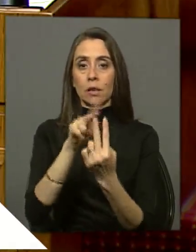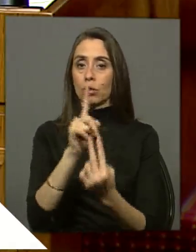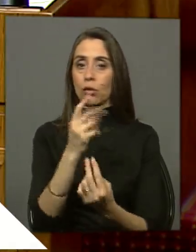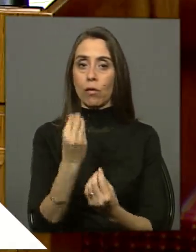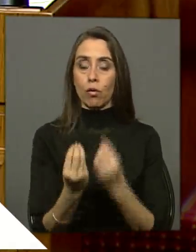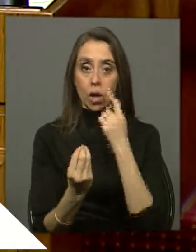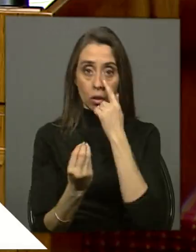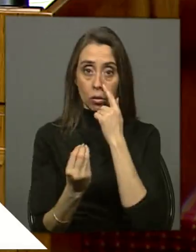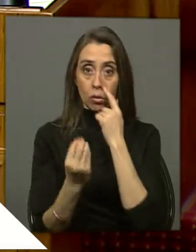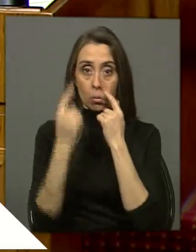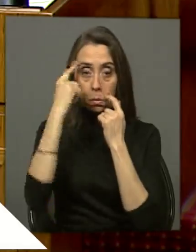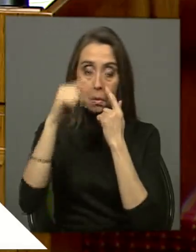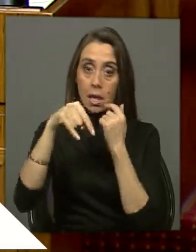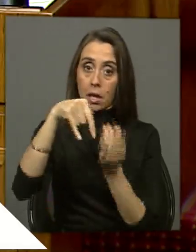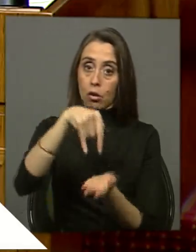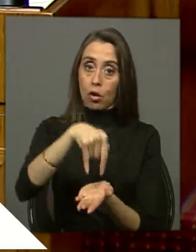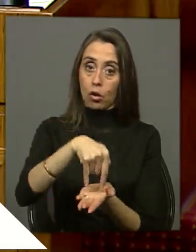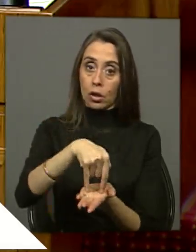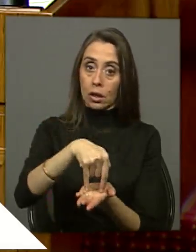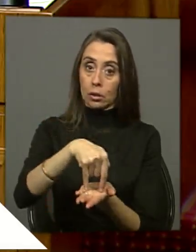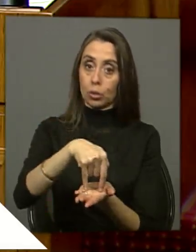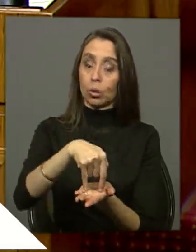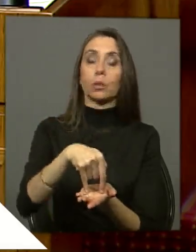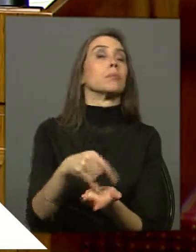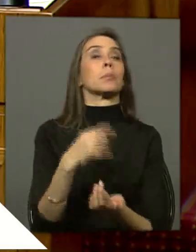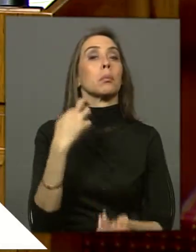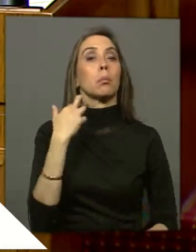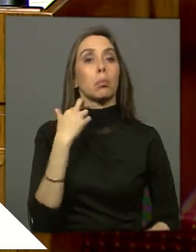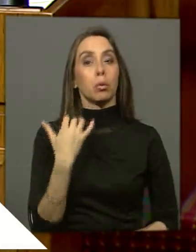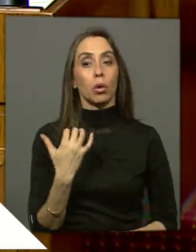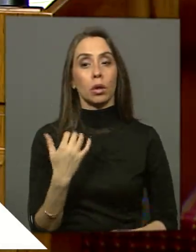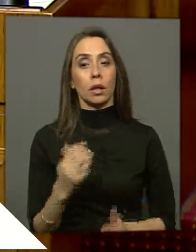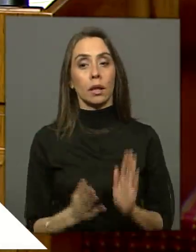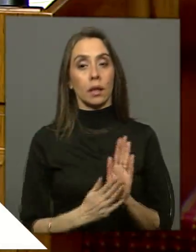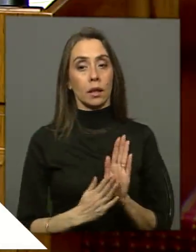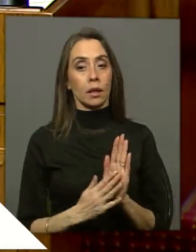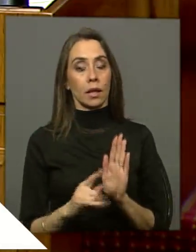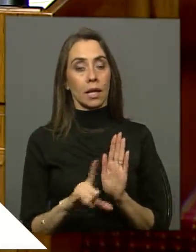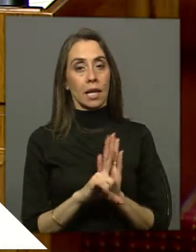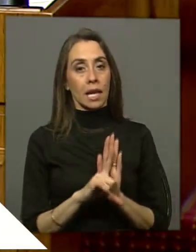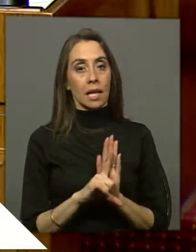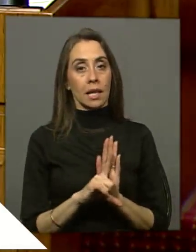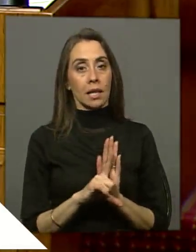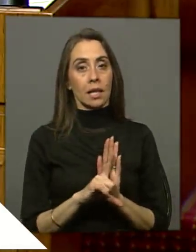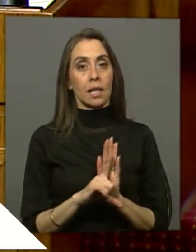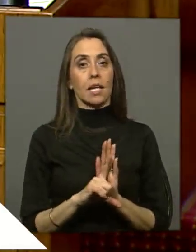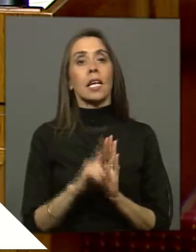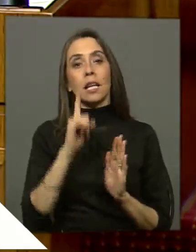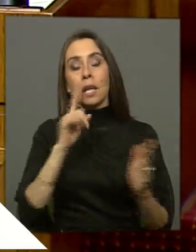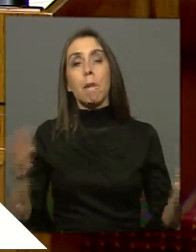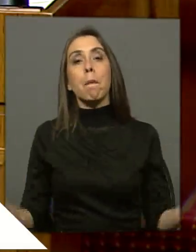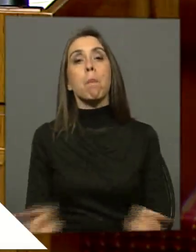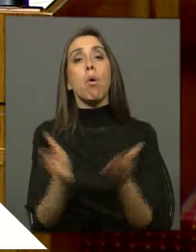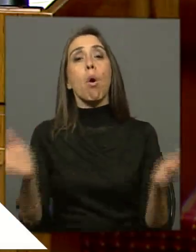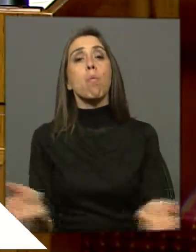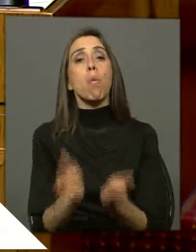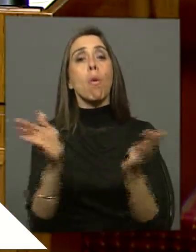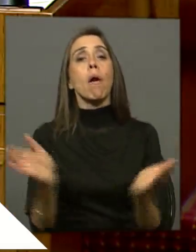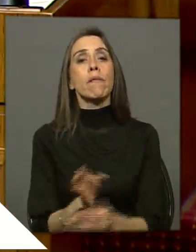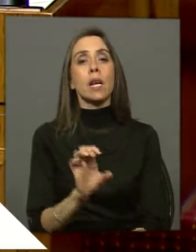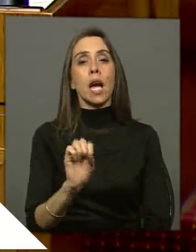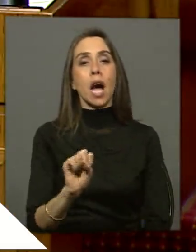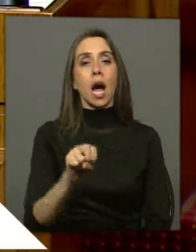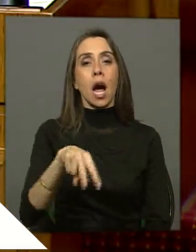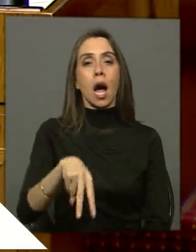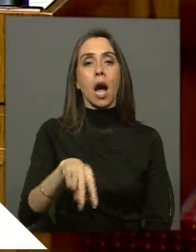para el Congreso en sí mismo. Dado que esta es una ley que ha impulsado la ANEF. Que ha llevado